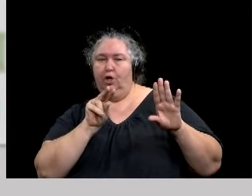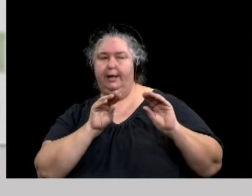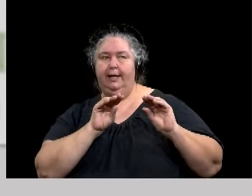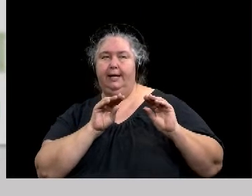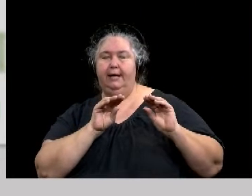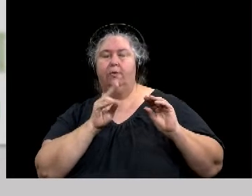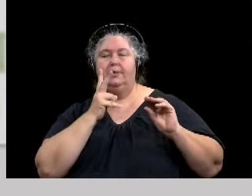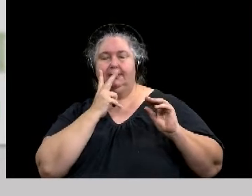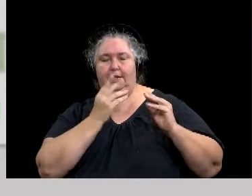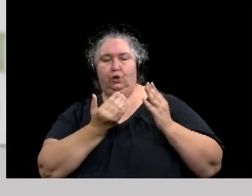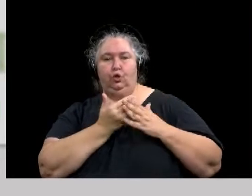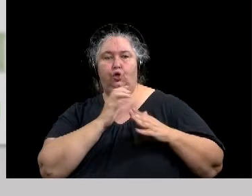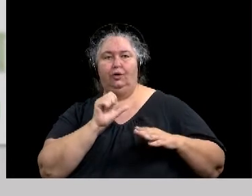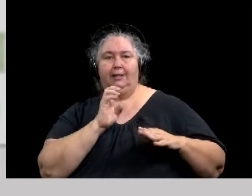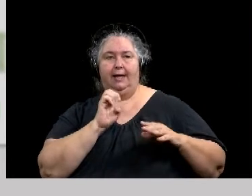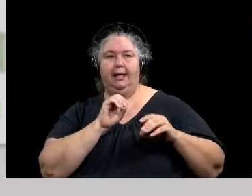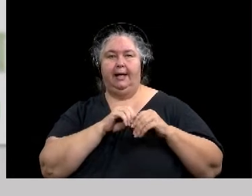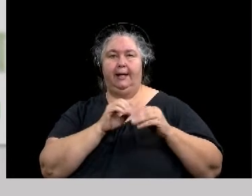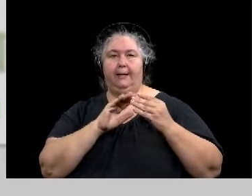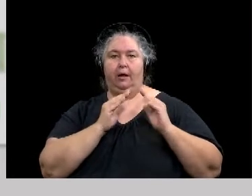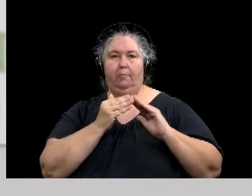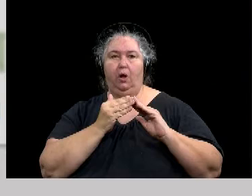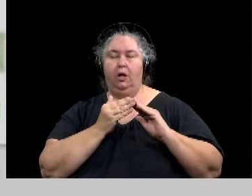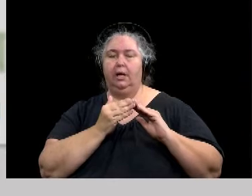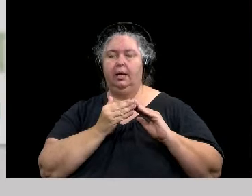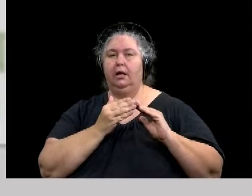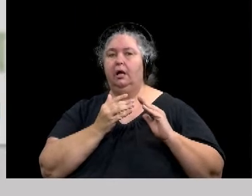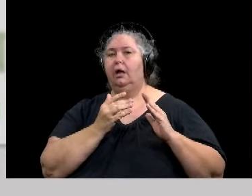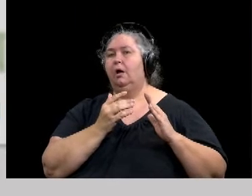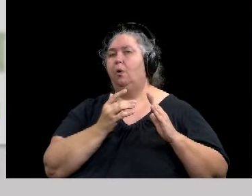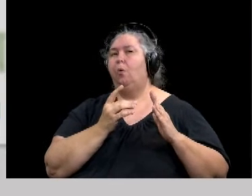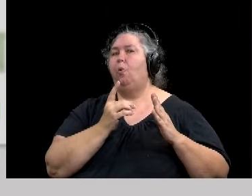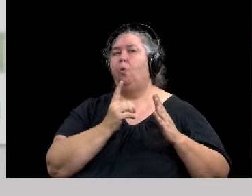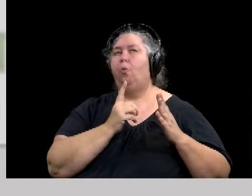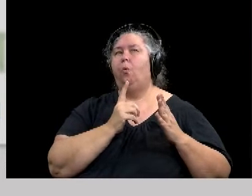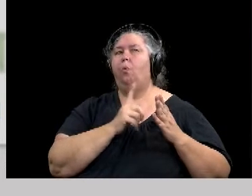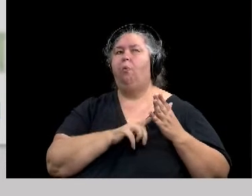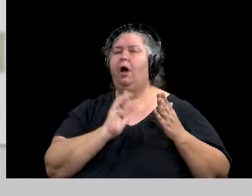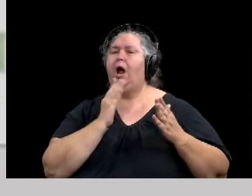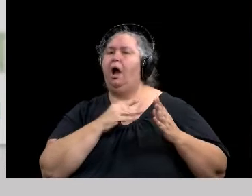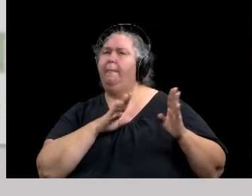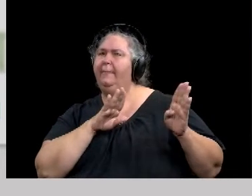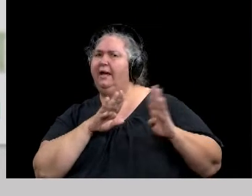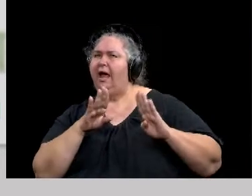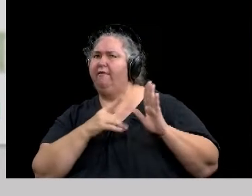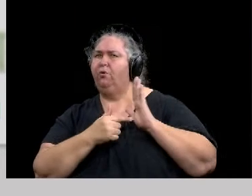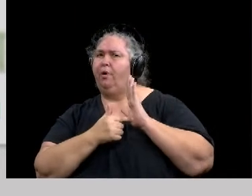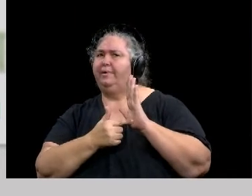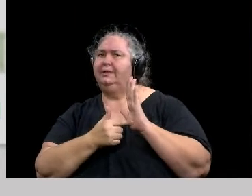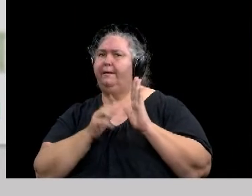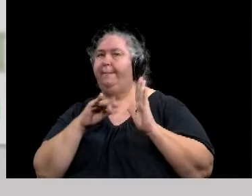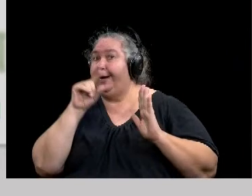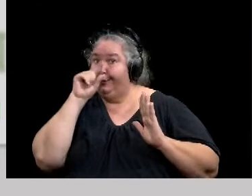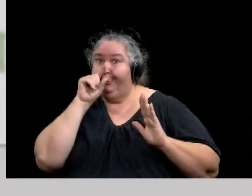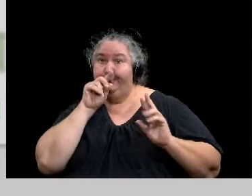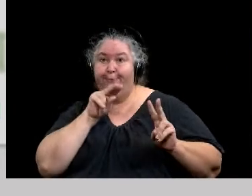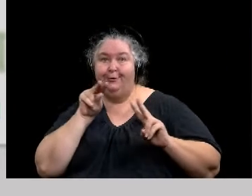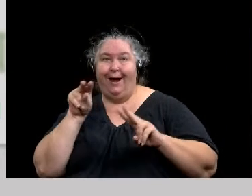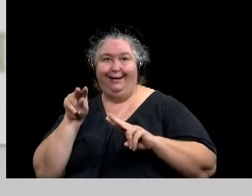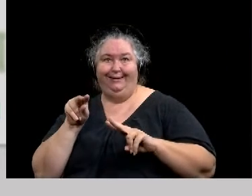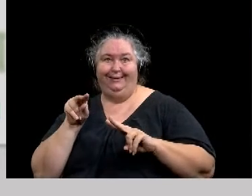estos números están computando en nuestra comunidad que nuestras nuestras acciones